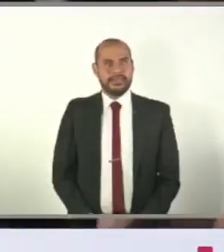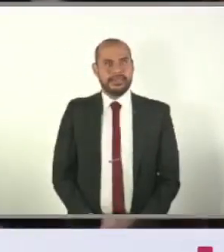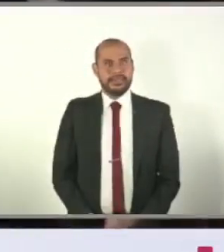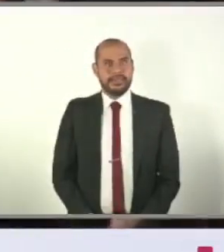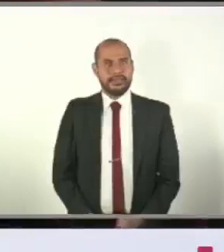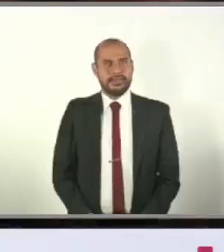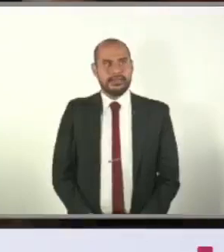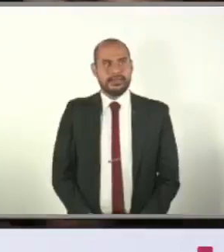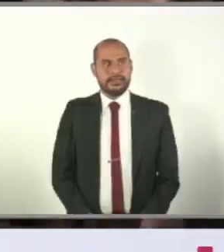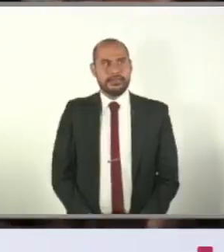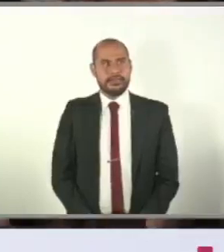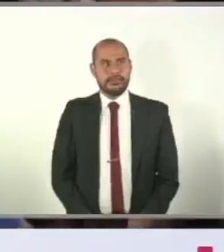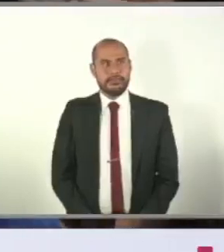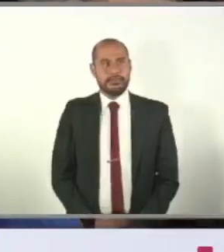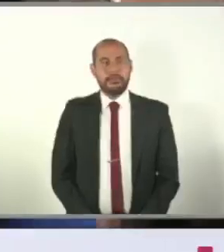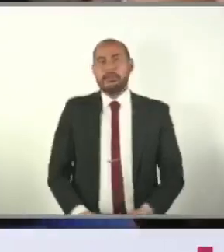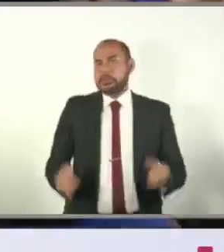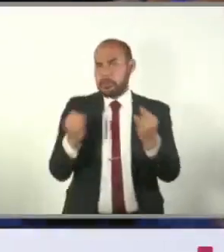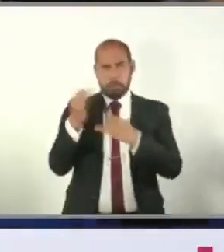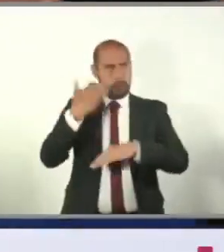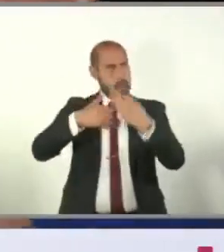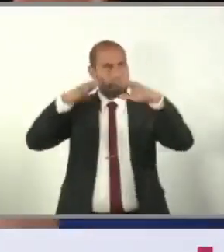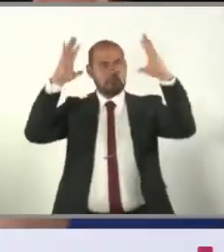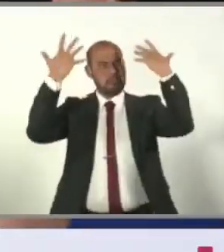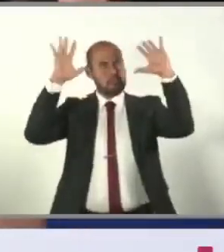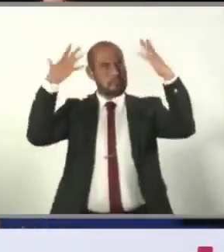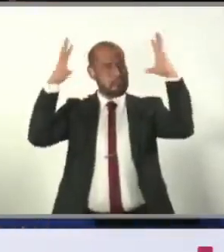Y todos los demás les podemos dar un aplauso.